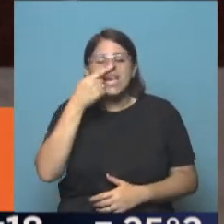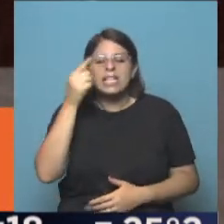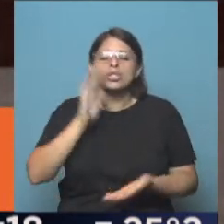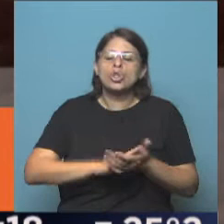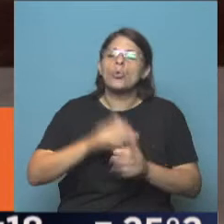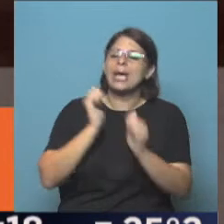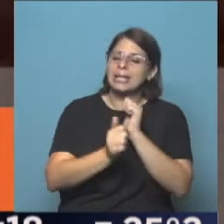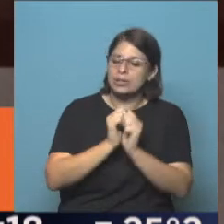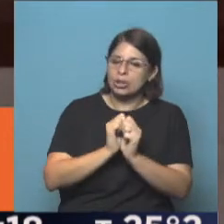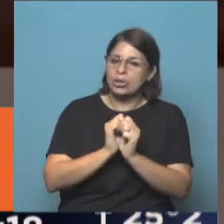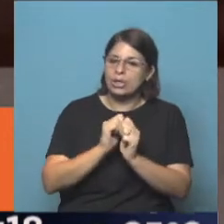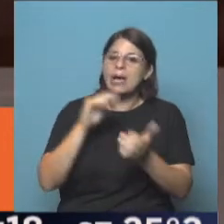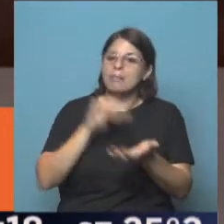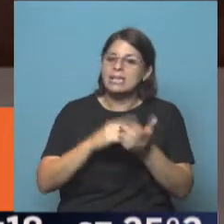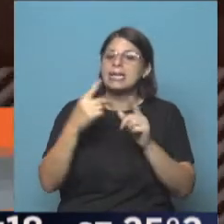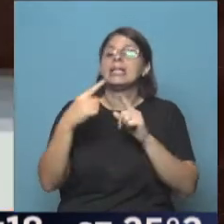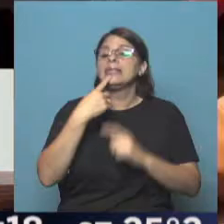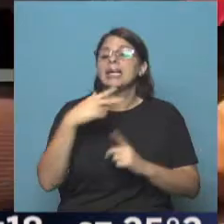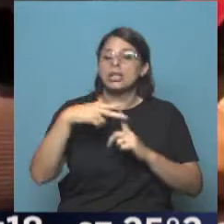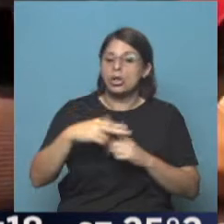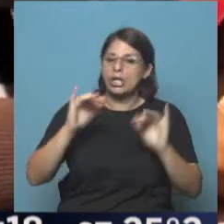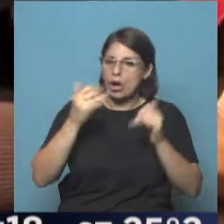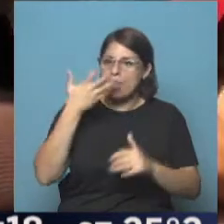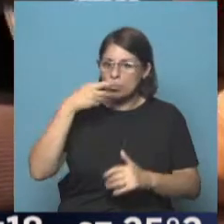la tecnología que manejan los jóvenes hoy en día.